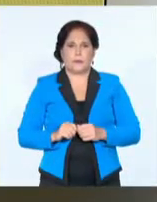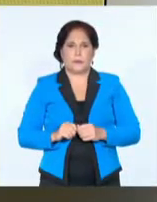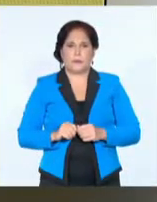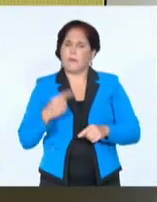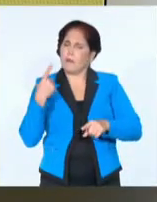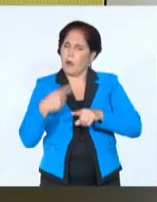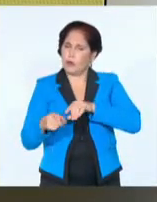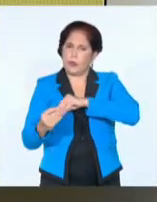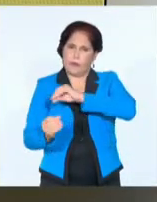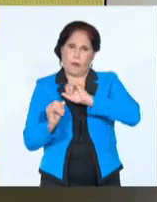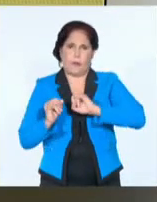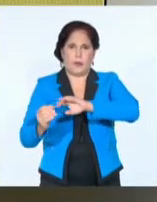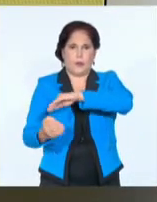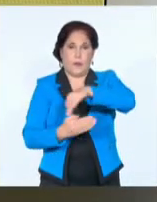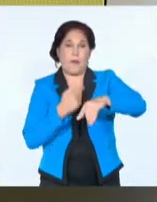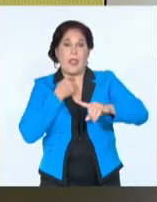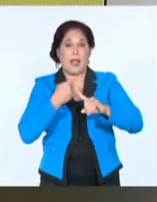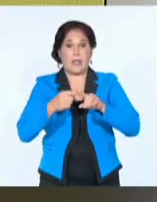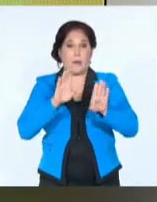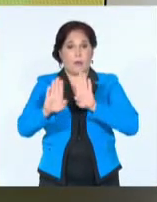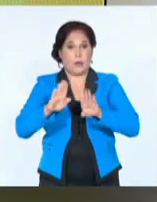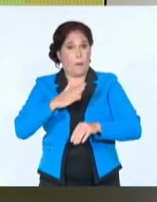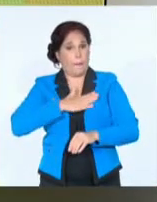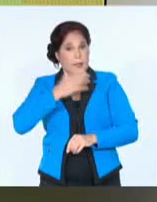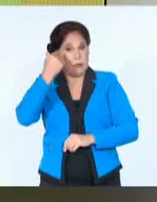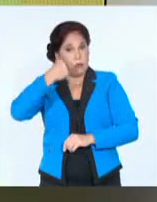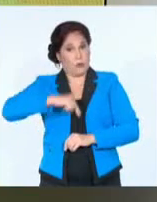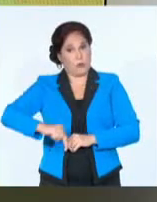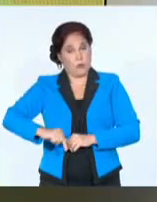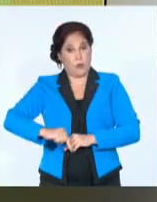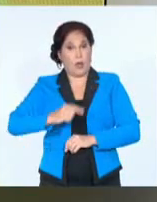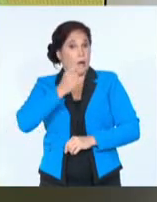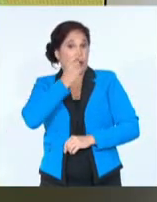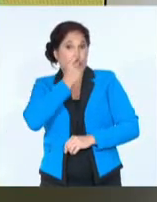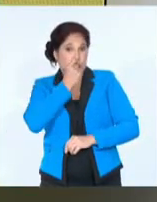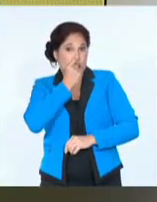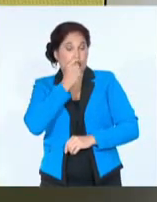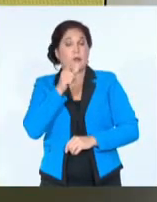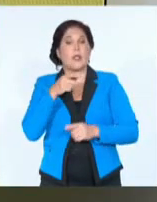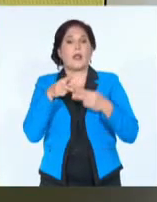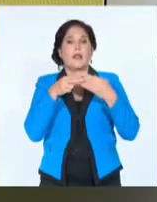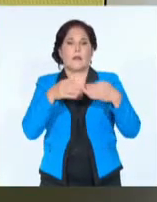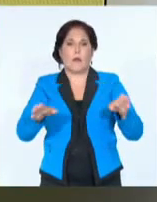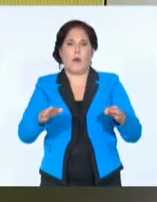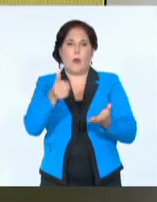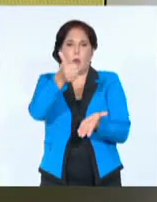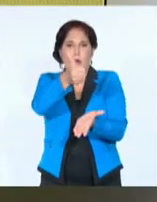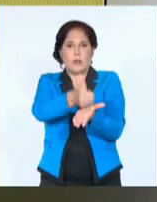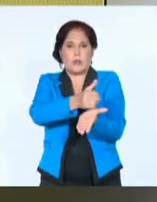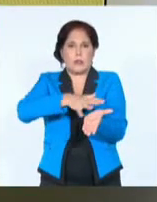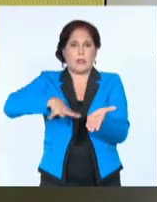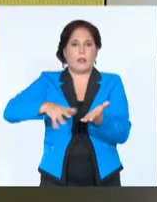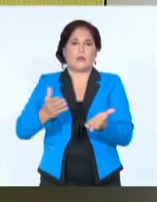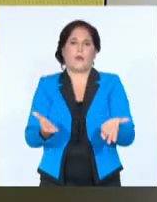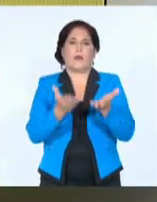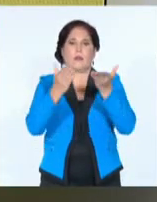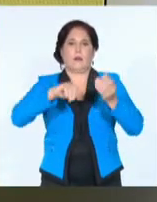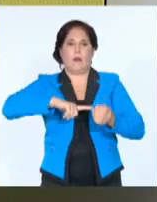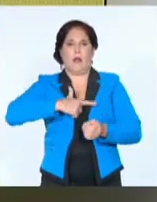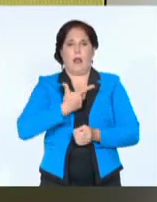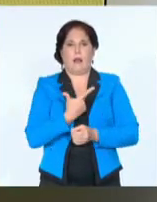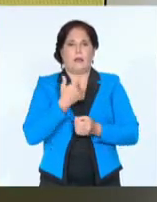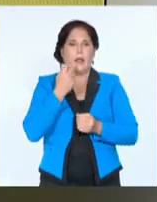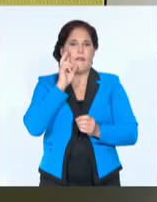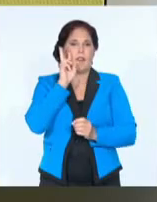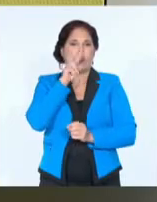Cambiamos de tema. La exposición personal titulada Umbral de Joan Carratalá fue inaugurada en el Centro de Desarrollo de las Artes Visuales.